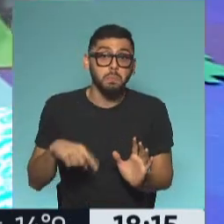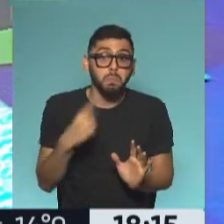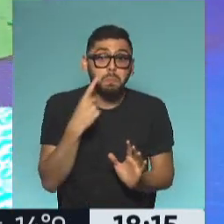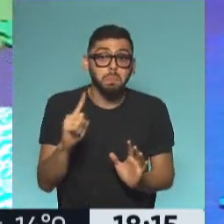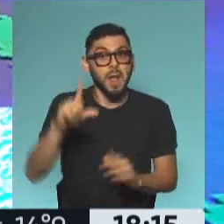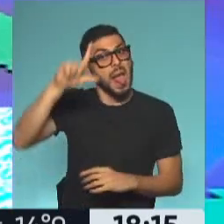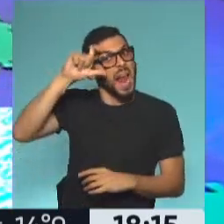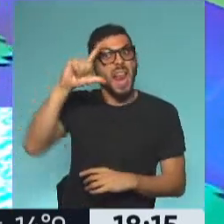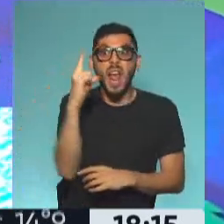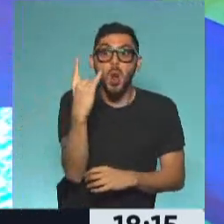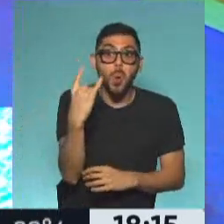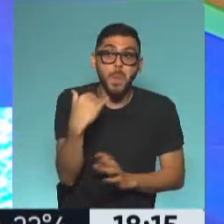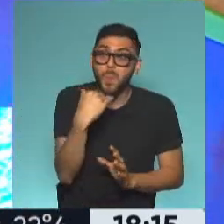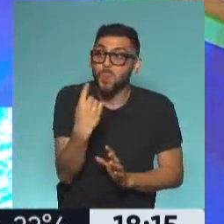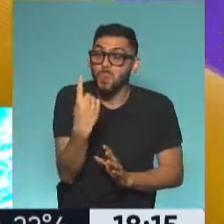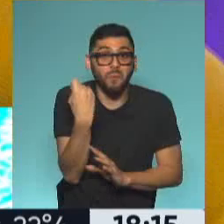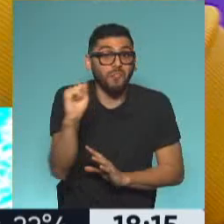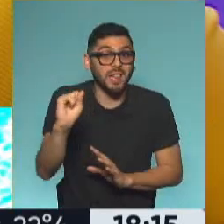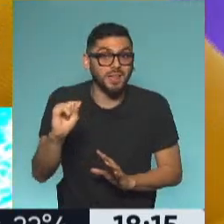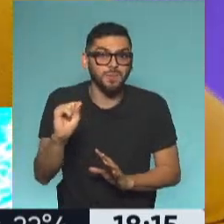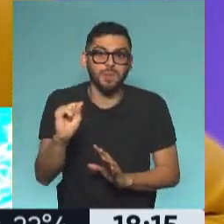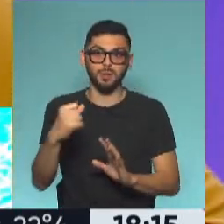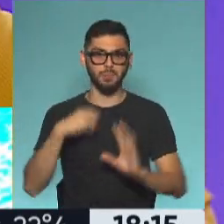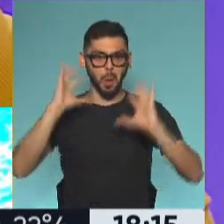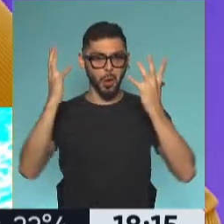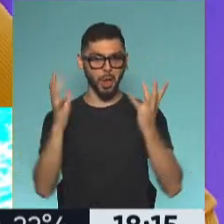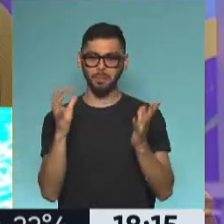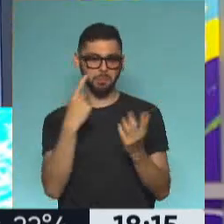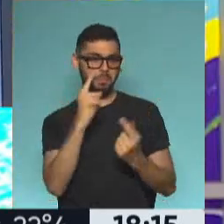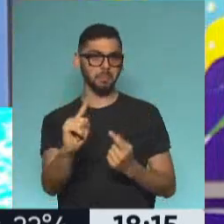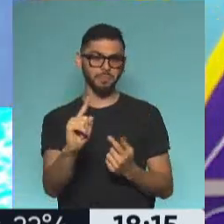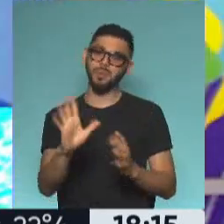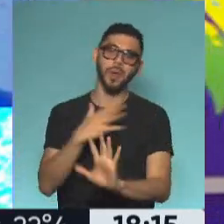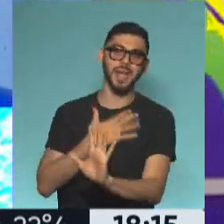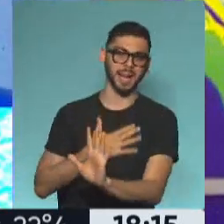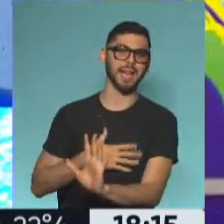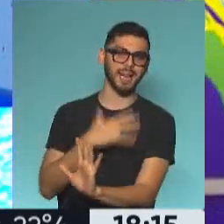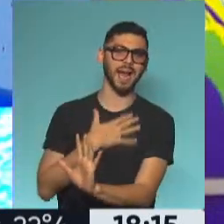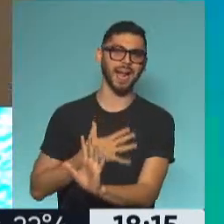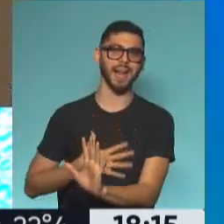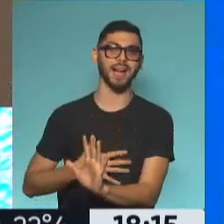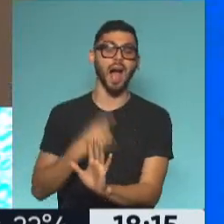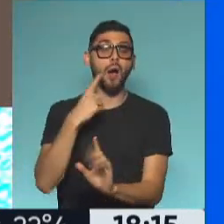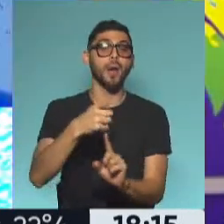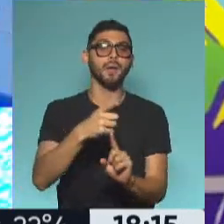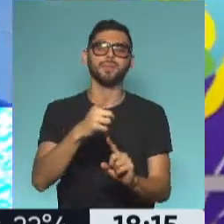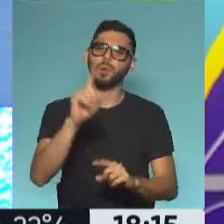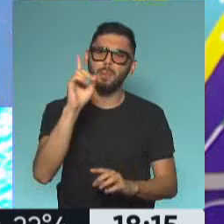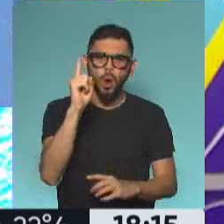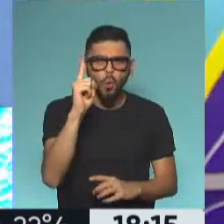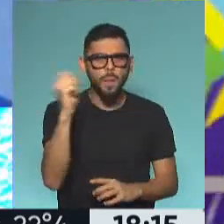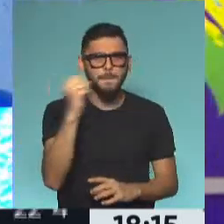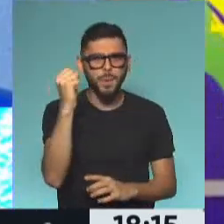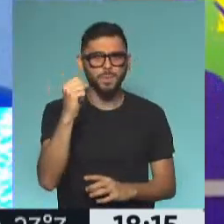clase, Lelu. Faltó esa clase. Hay un punto que me estoy perdiendo y estoy muy enojada. Sí, está bien. Tranquila, Lelu. Bueno, tranquila. Vamos con la de Laura, entonces. Algo importante.